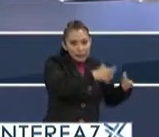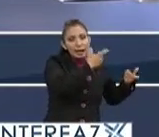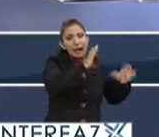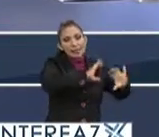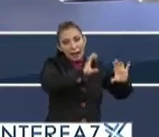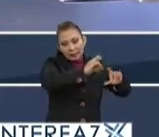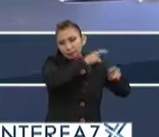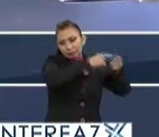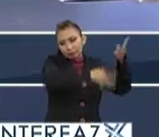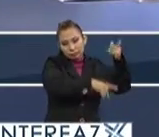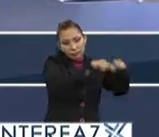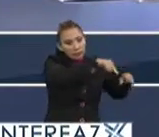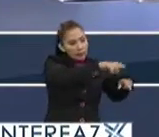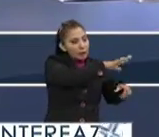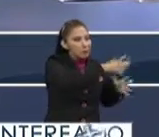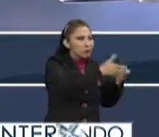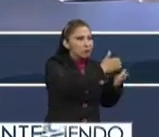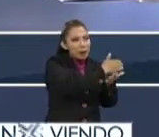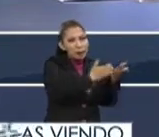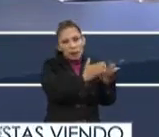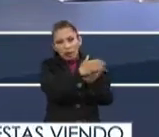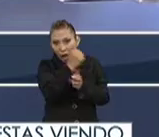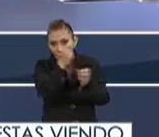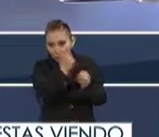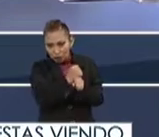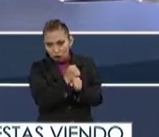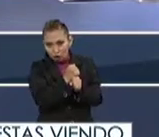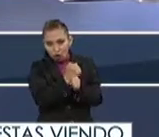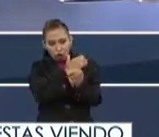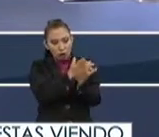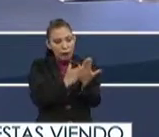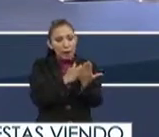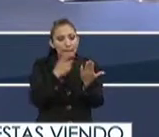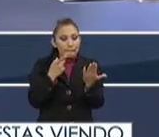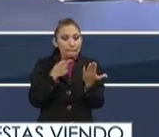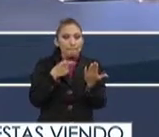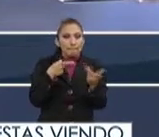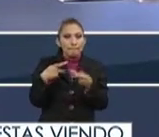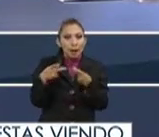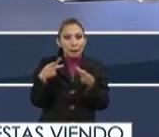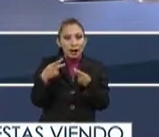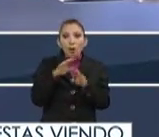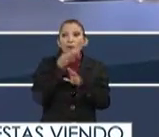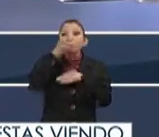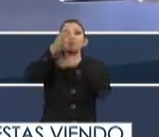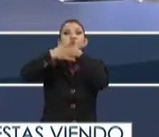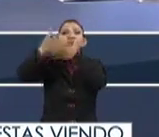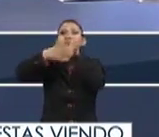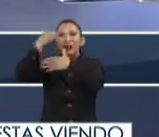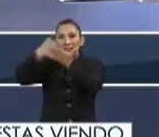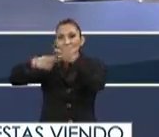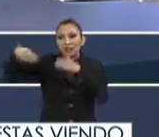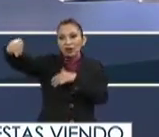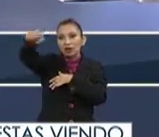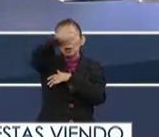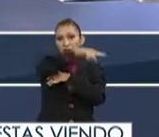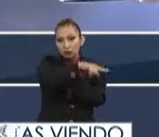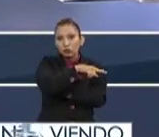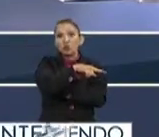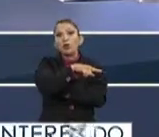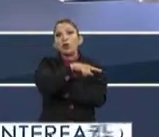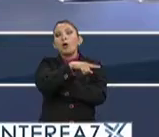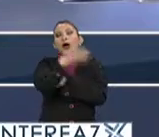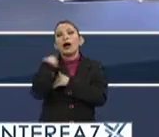a mediados del año, realmente, pues lanzamos una convocatoria interna, ¿no? Sobre